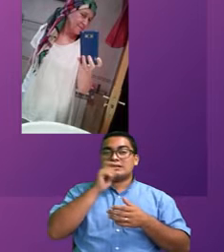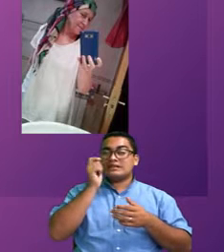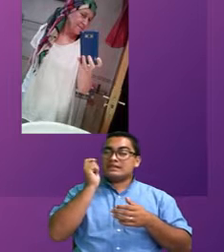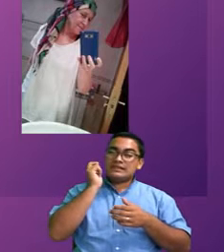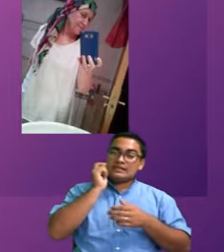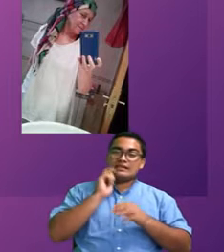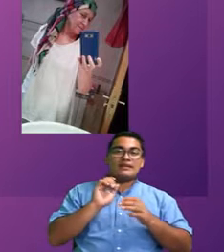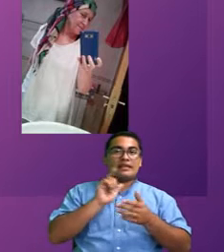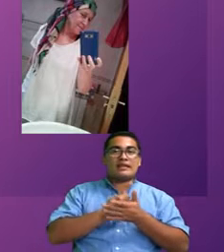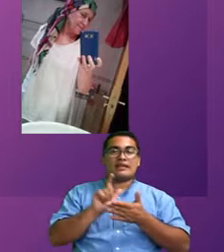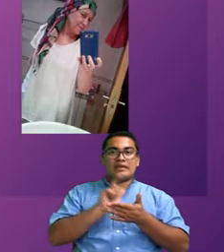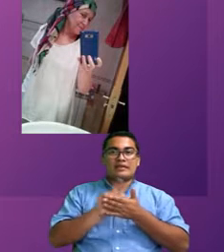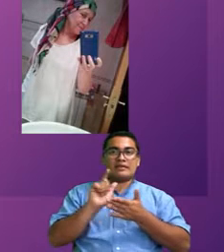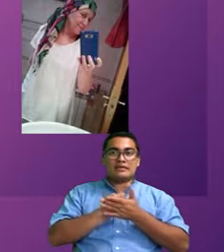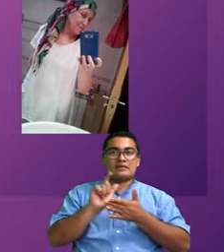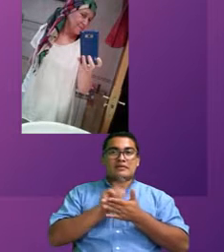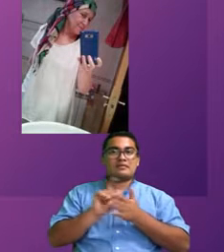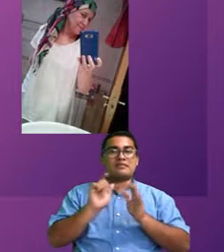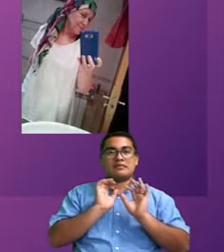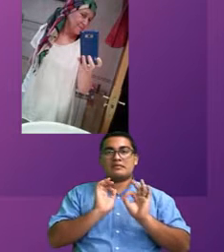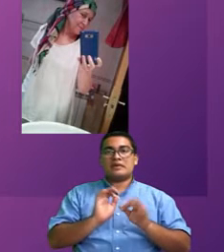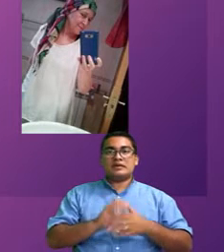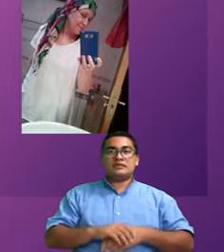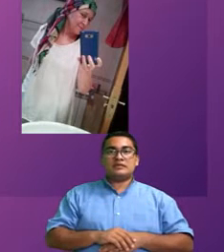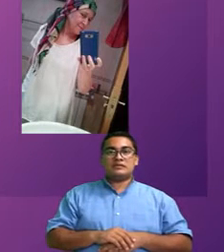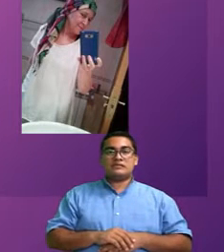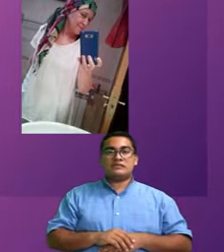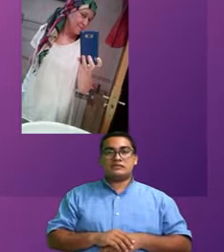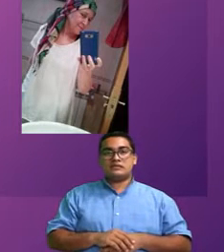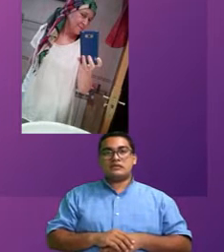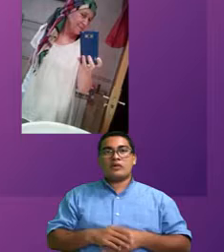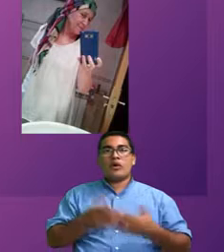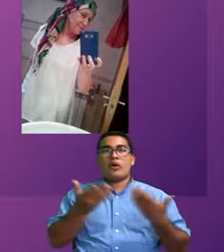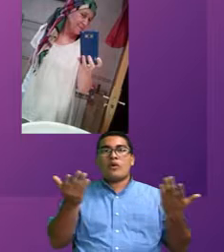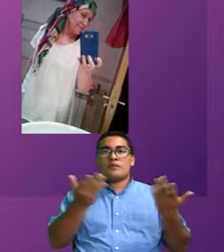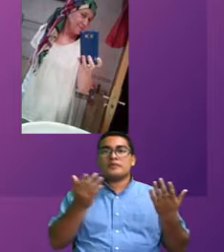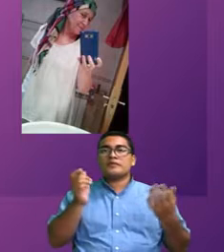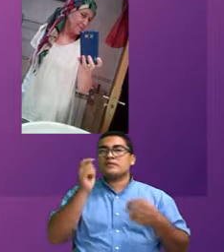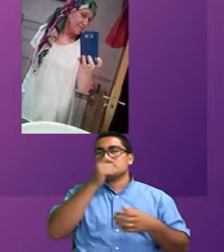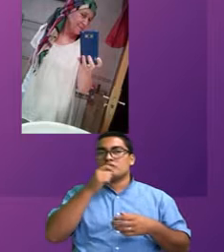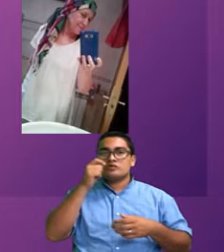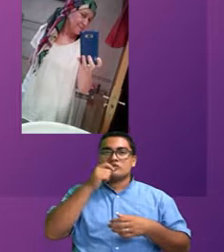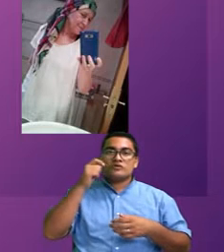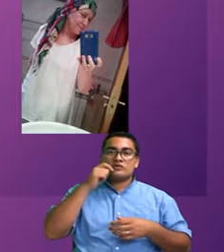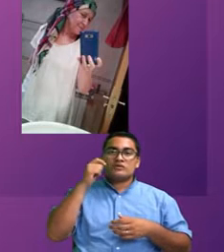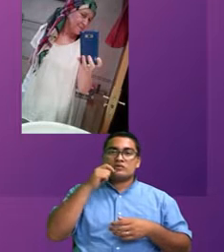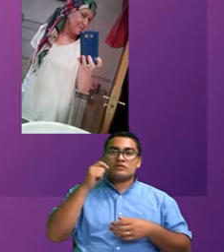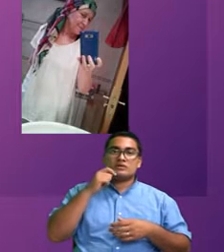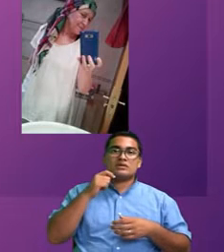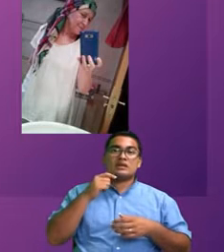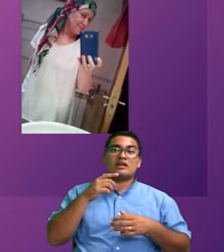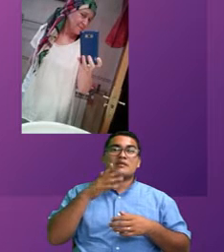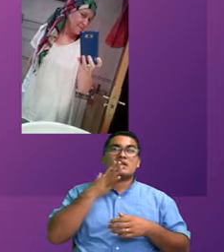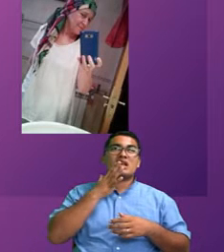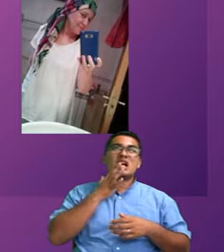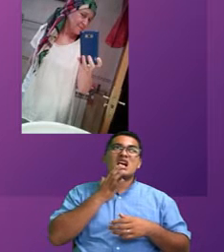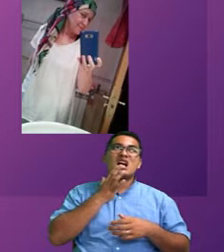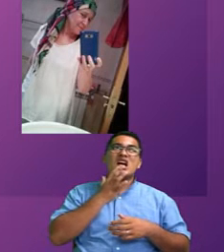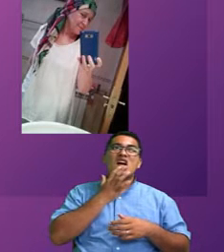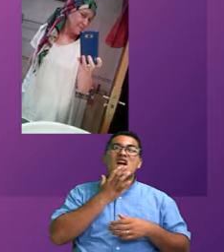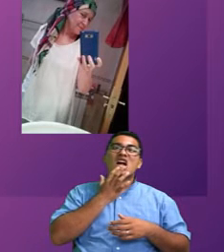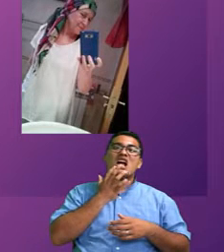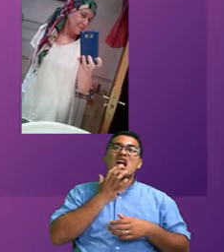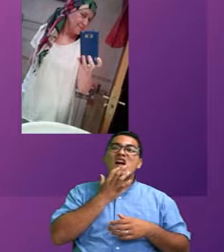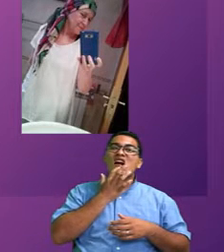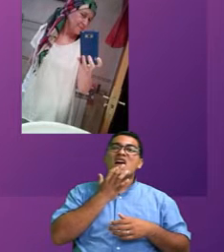mantener la cavidad oral o la boca limpia, cómo le van a cepillar sus dientes, cuando le salen llagas, por decirlo así, en la boca,